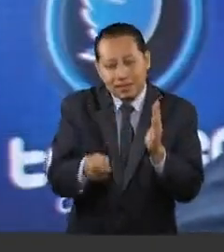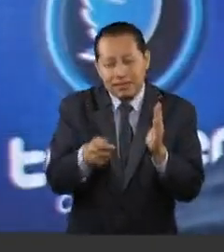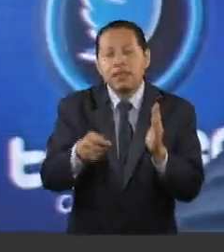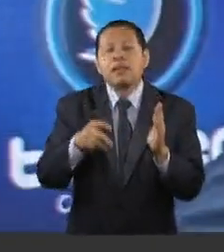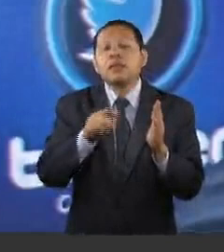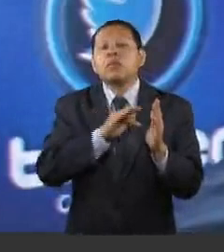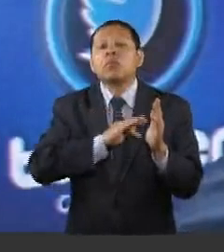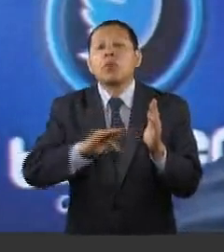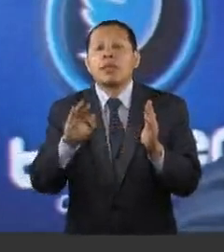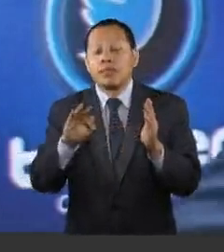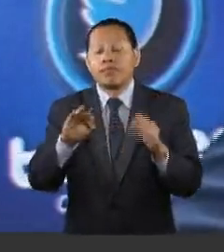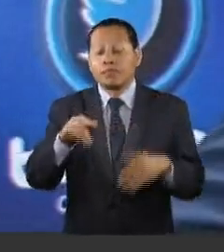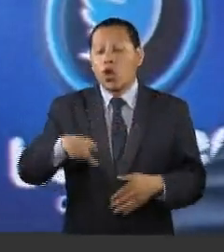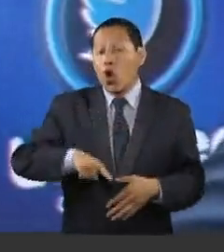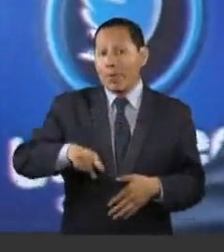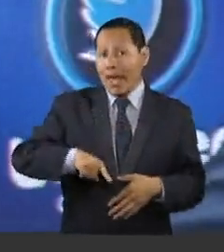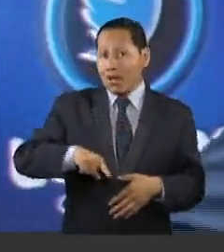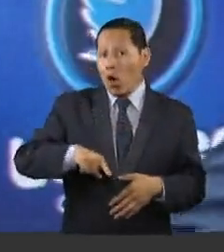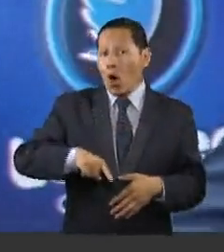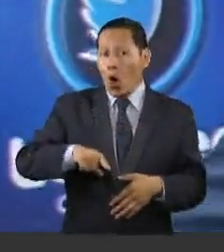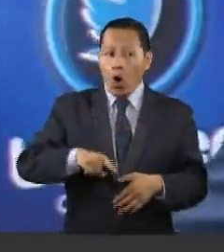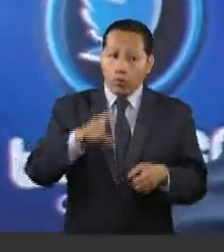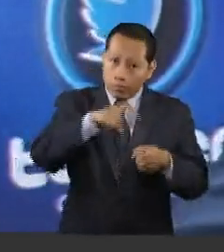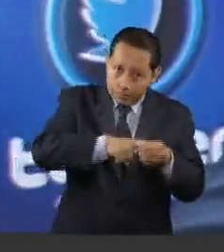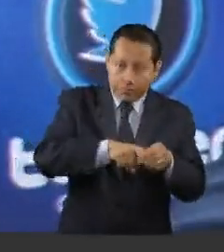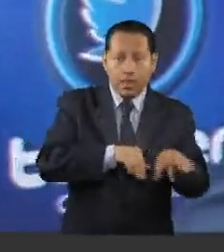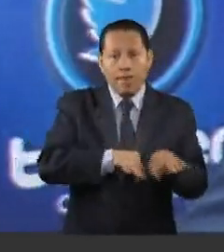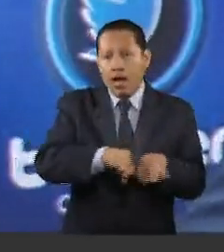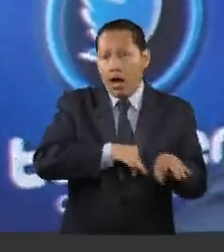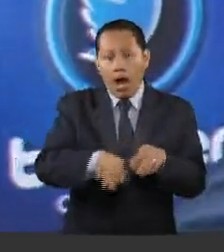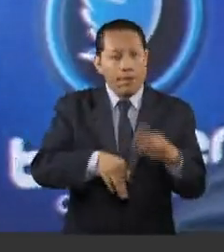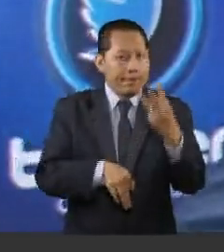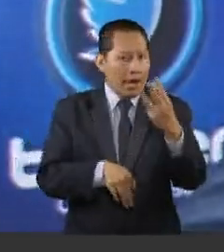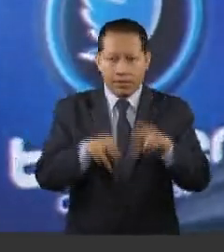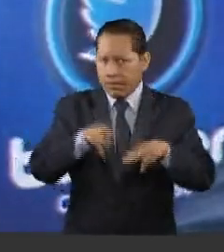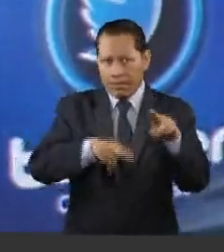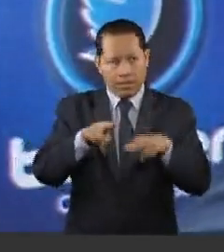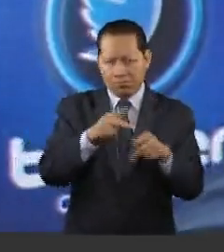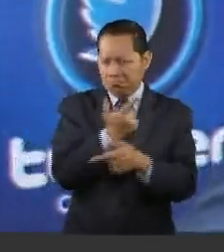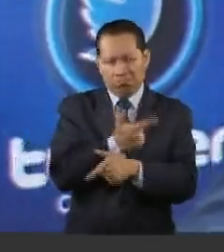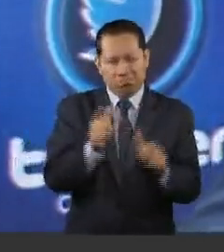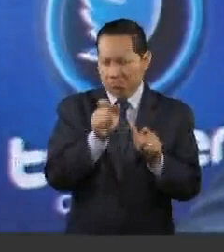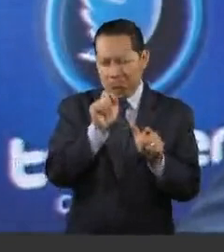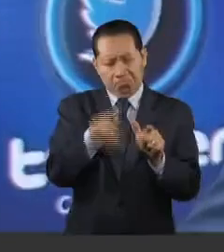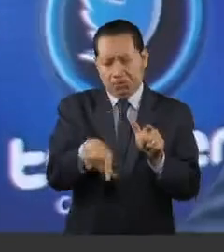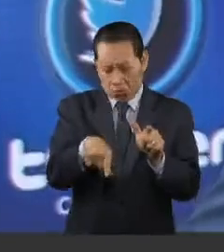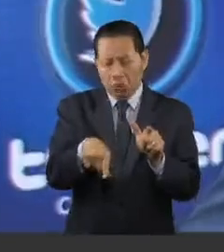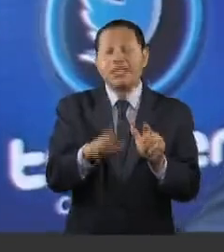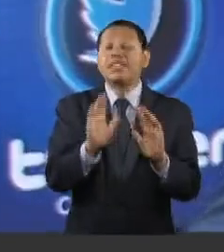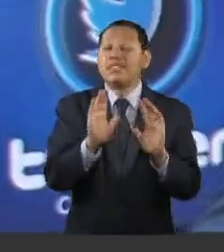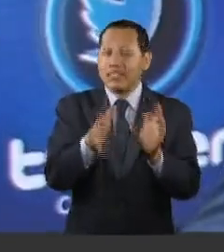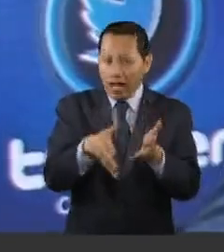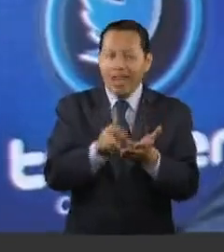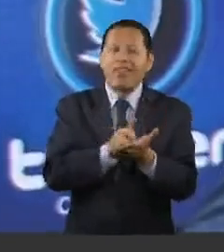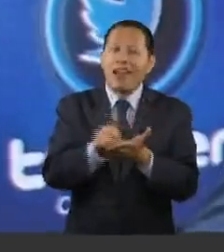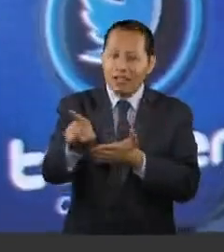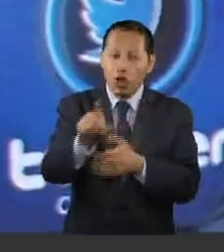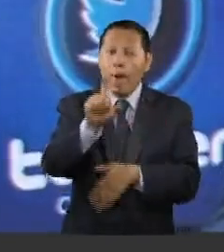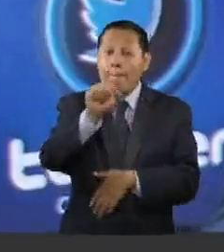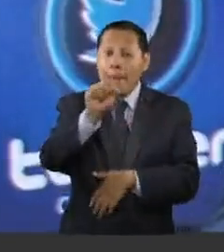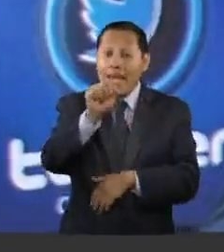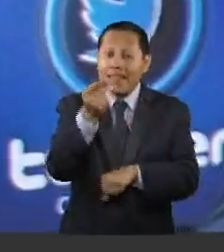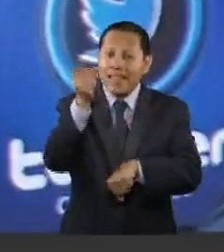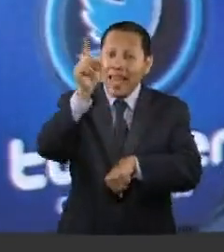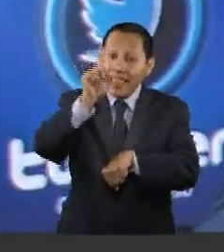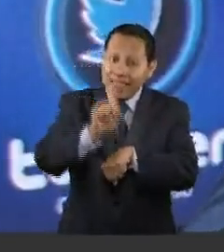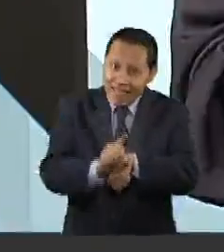son trabajadores de cualquiera de los poderes en cualquiera de los tres niveles ya van a tener derecho también a 20 días por